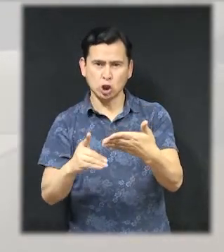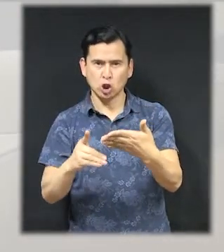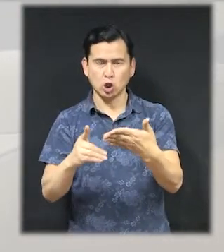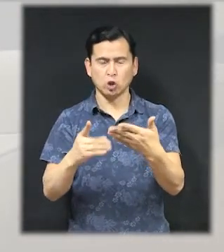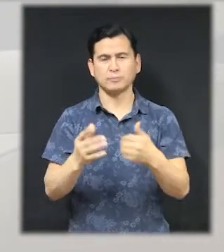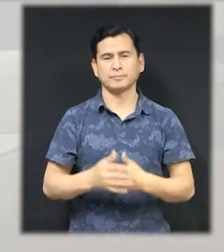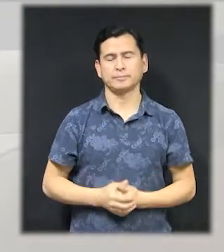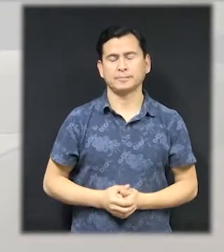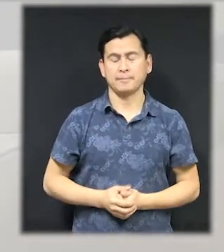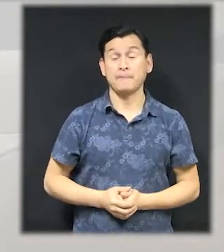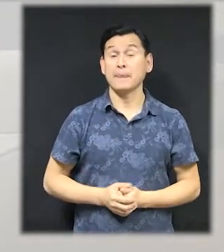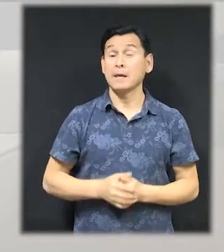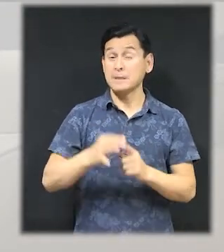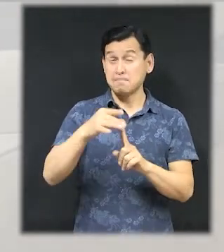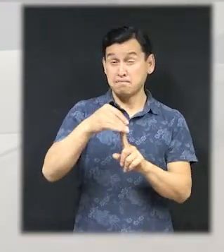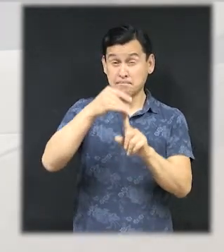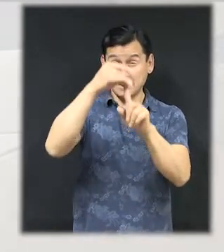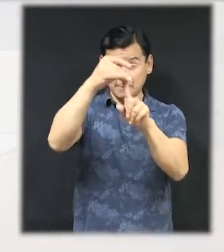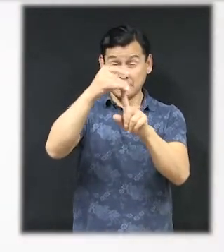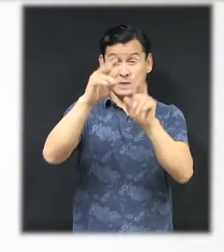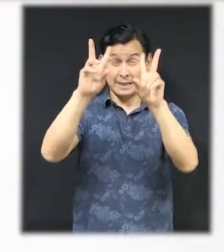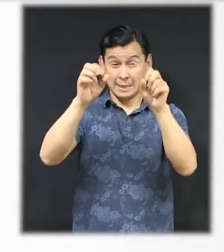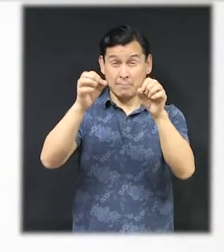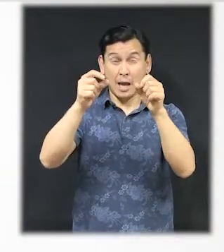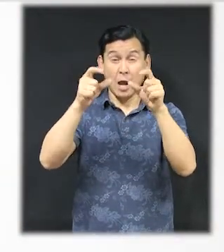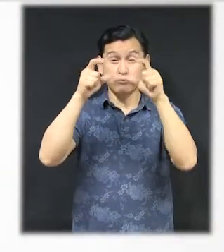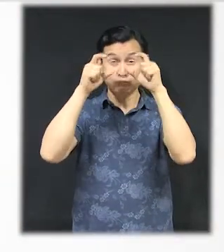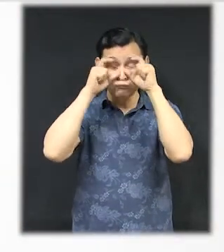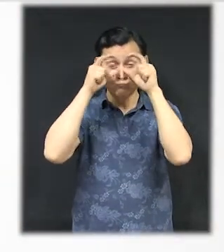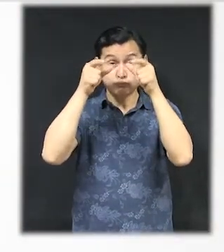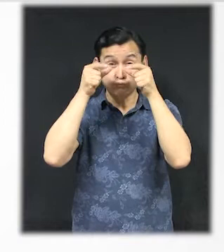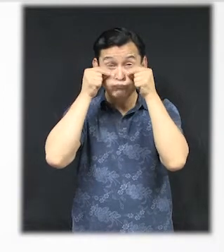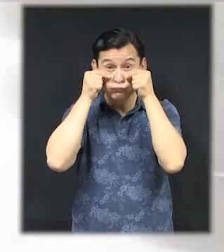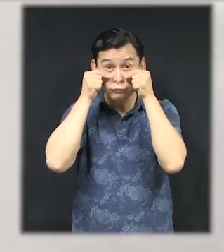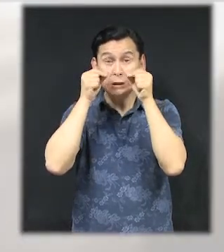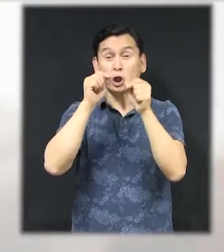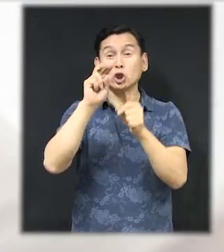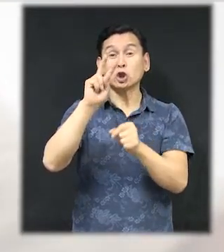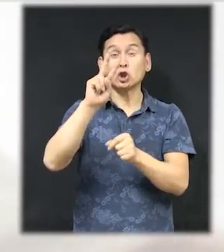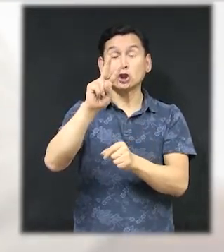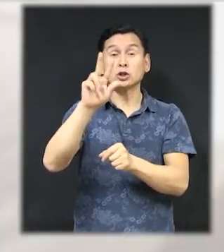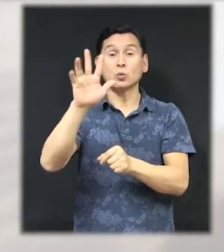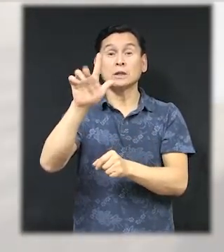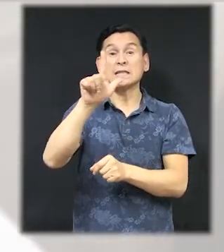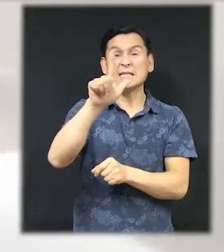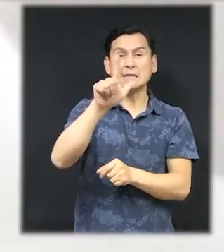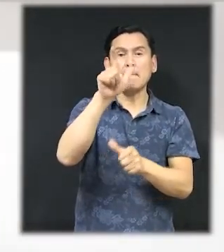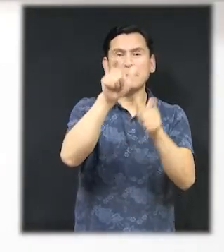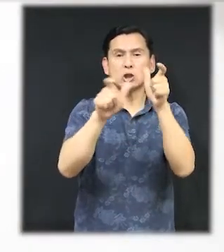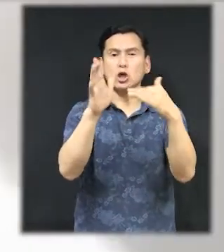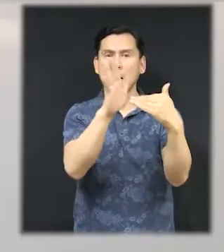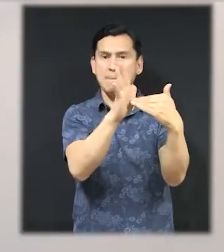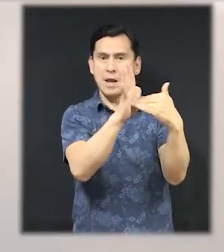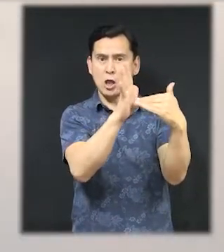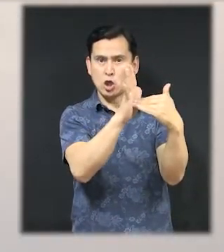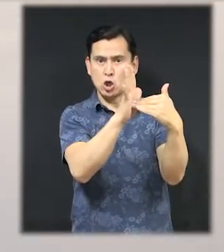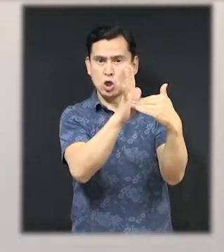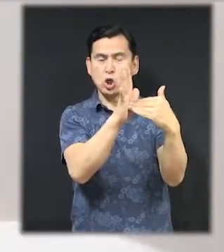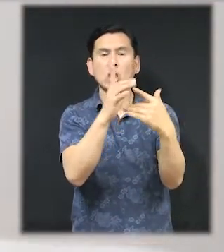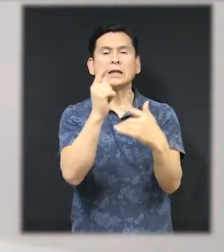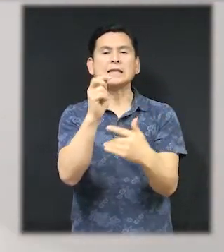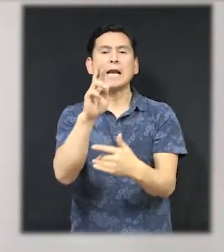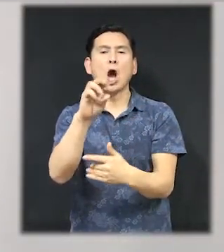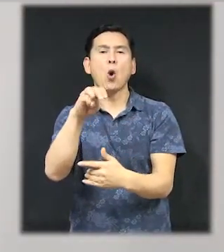tenemos 737 personas en lista de espera en traumatología de adultos, generalmente asociado a evaluación